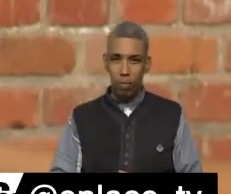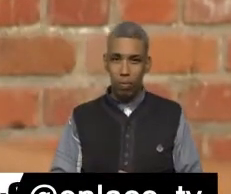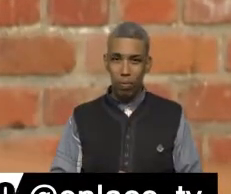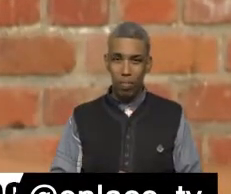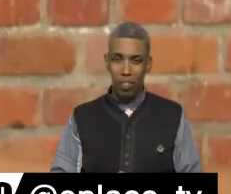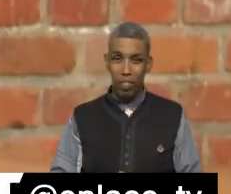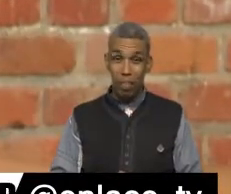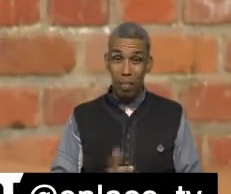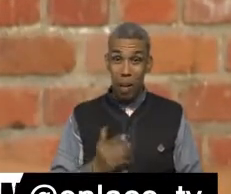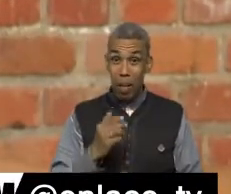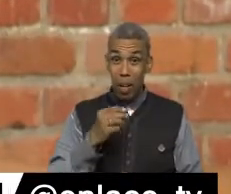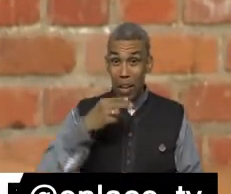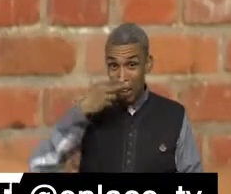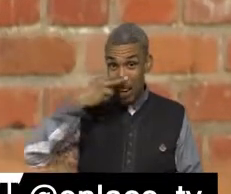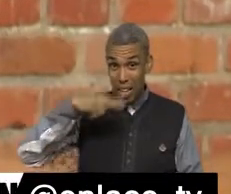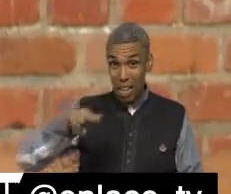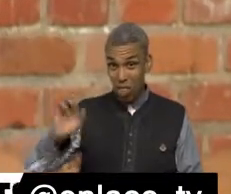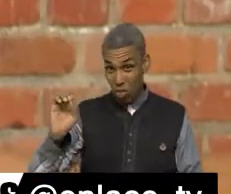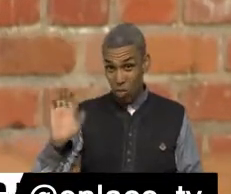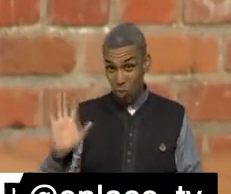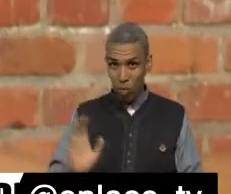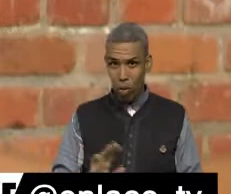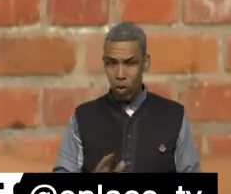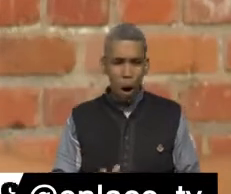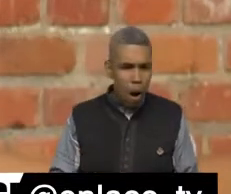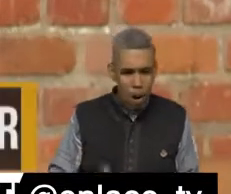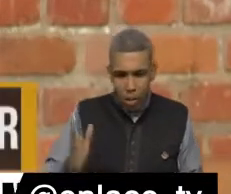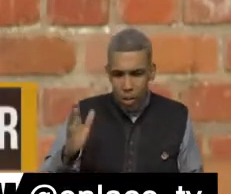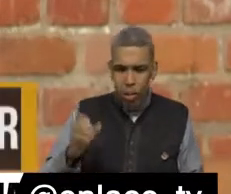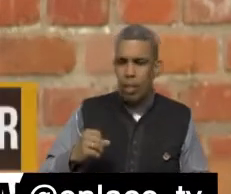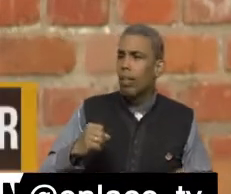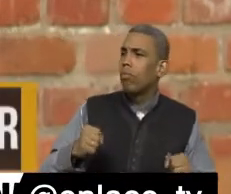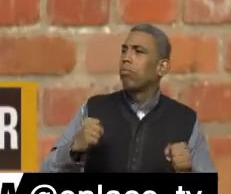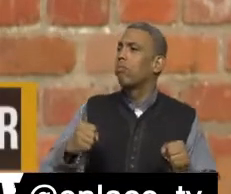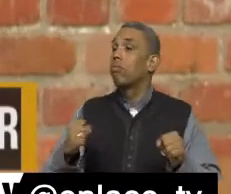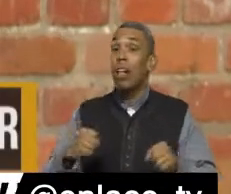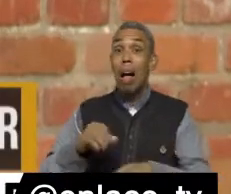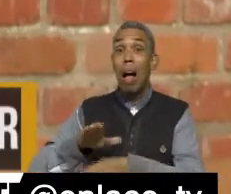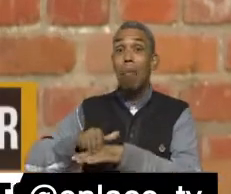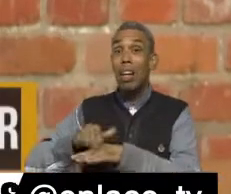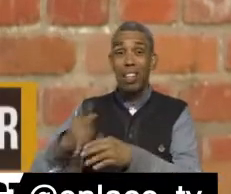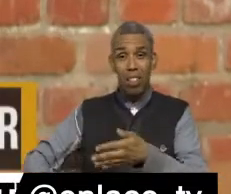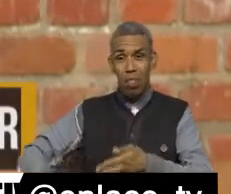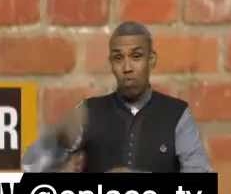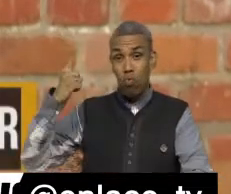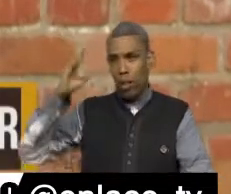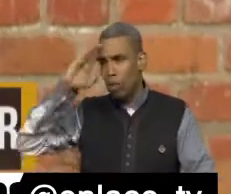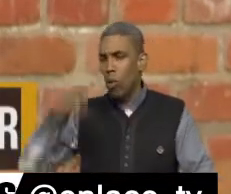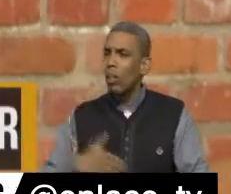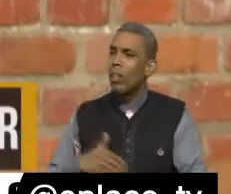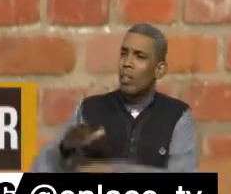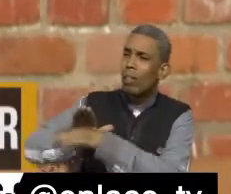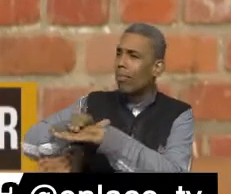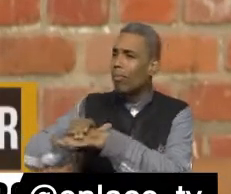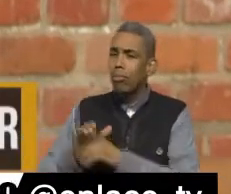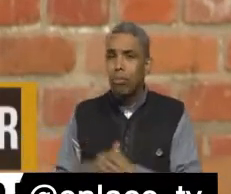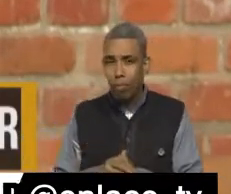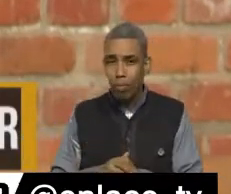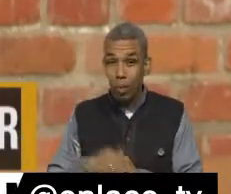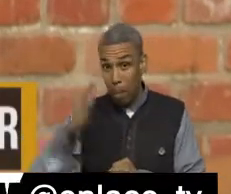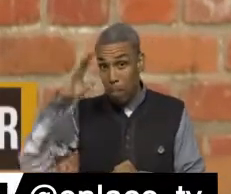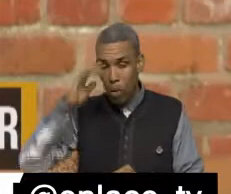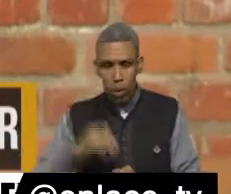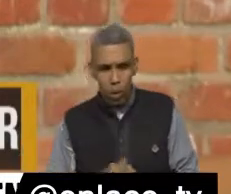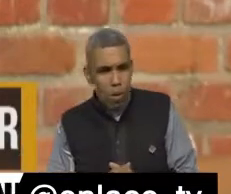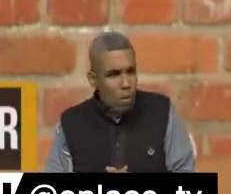dirigió al comando de la policía, que queda en la parte posterior del técnico de comercio, dio aviso a las autoridades, unos agentes se acercaron